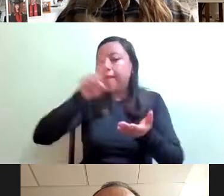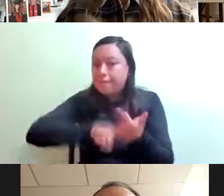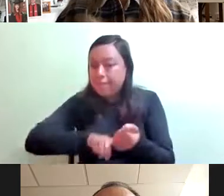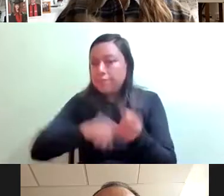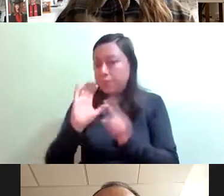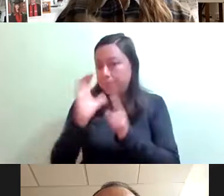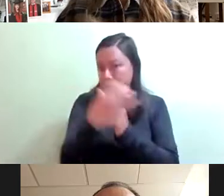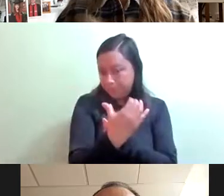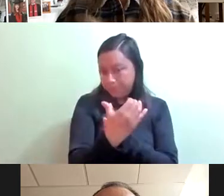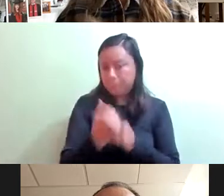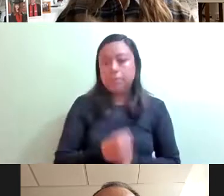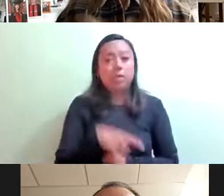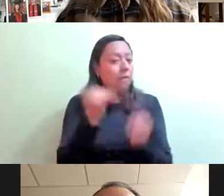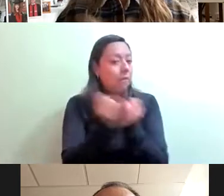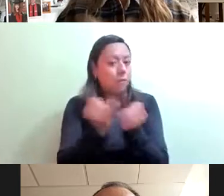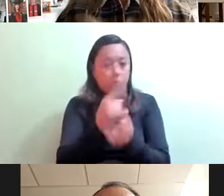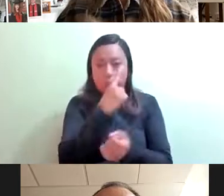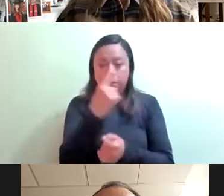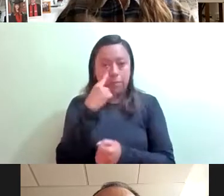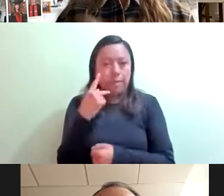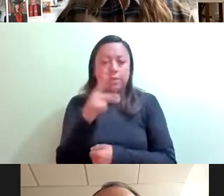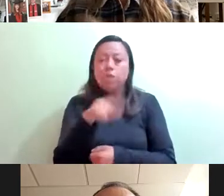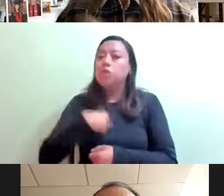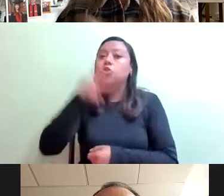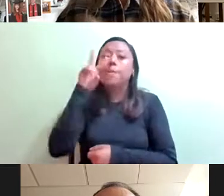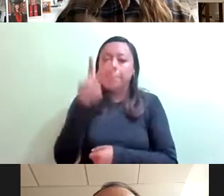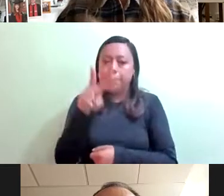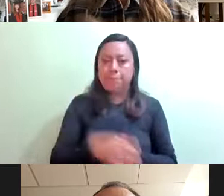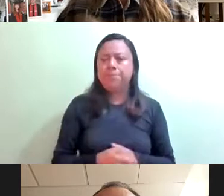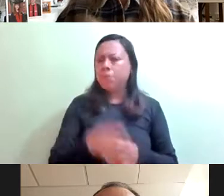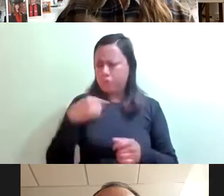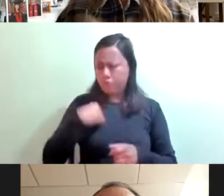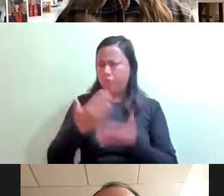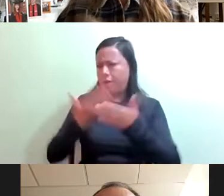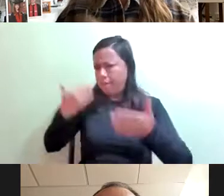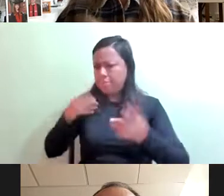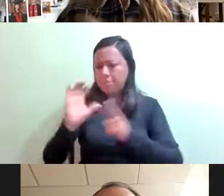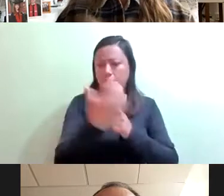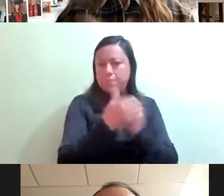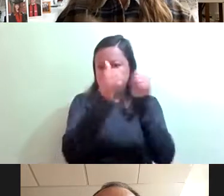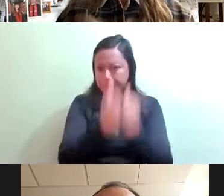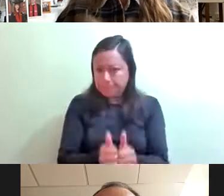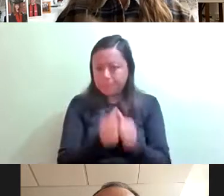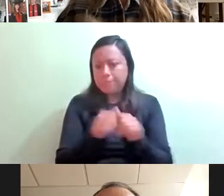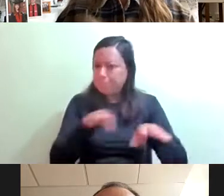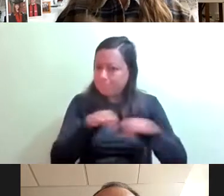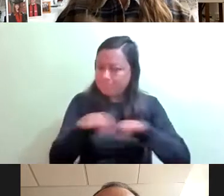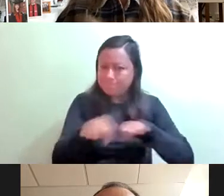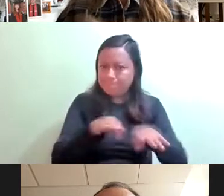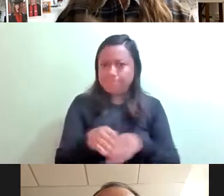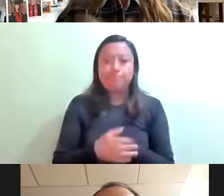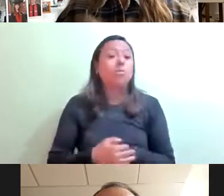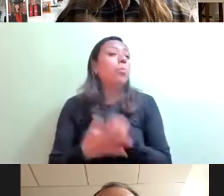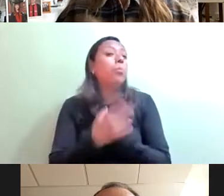y en la perspectiva que veo. Bueno, estando en la comisión y eso por haber